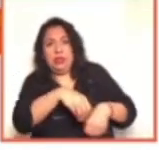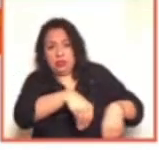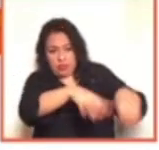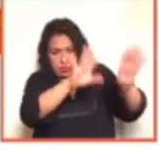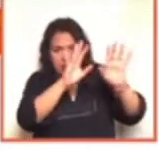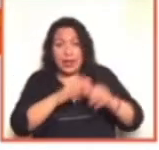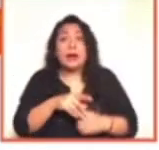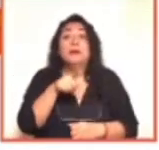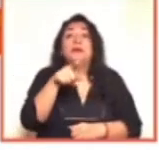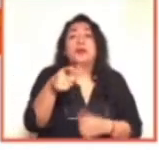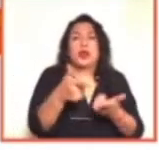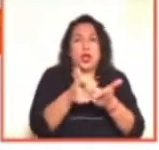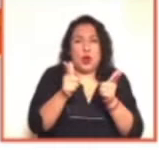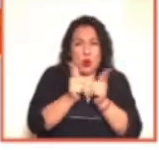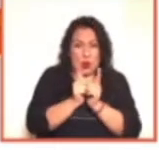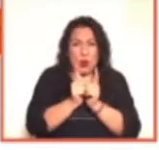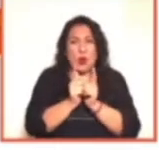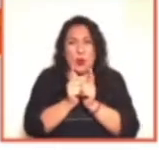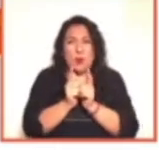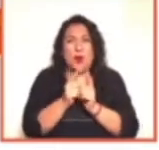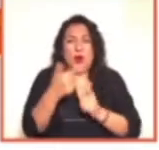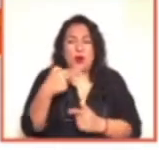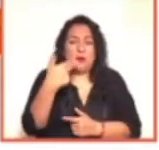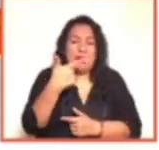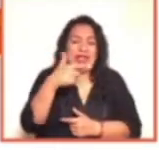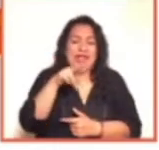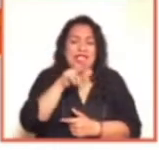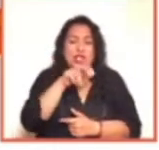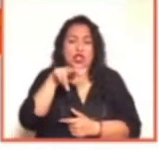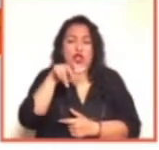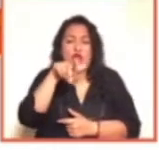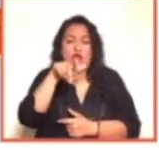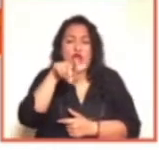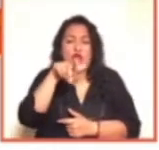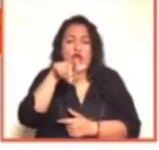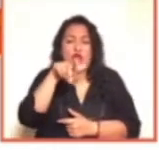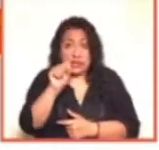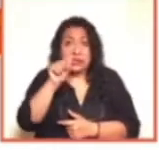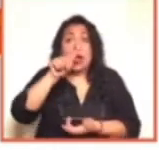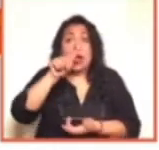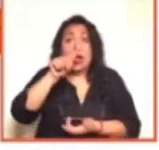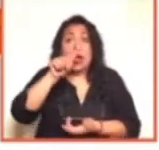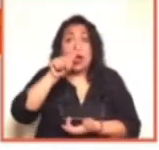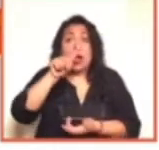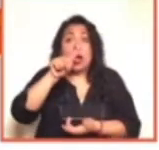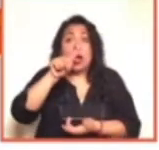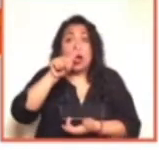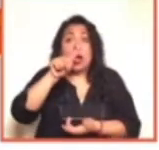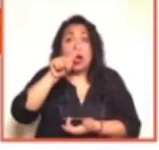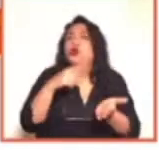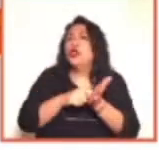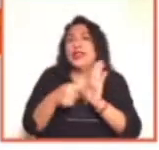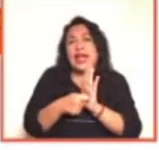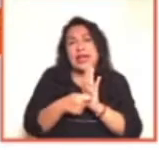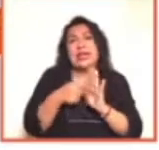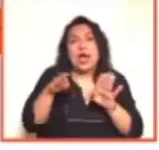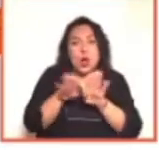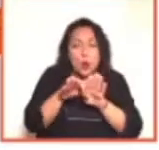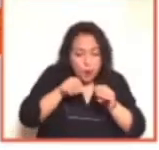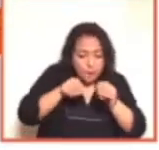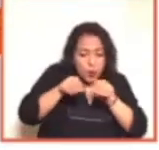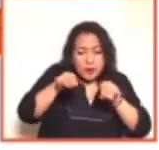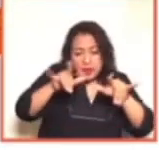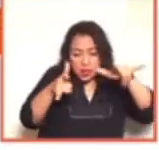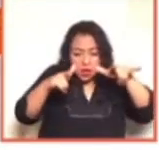Con la compañía ha montado Guiñolerías y Variedades Movilistas, en donde aborda las técnicas de animación de los títeres y rinde un homenaje a